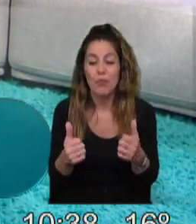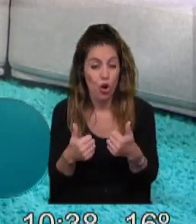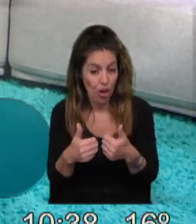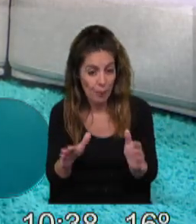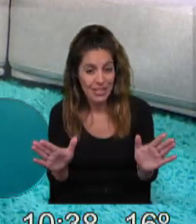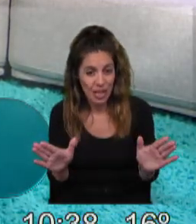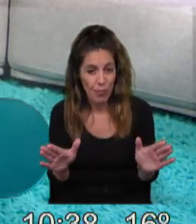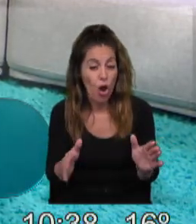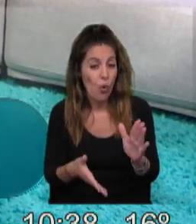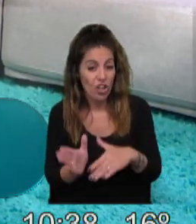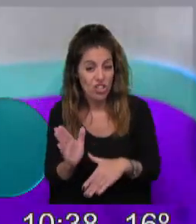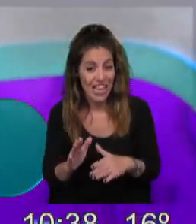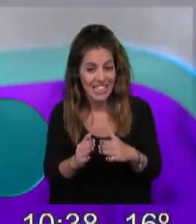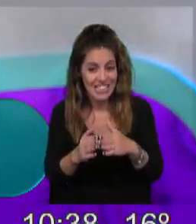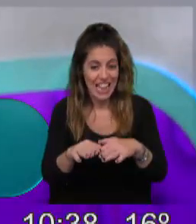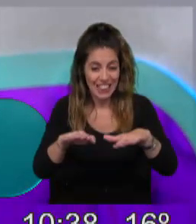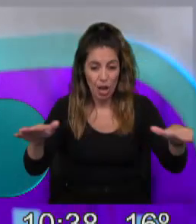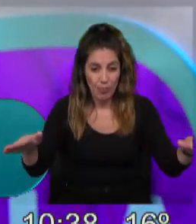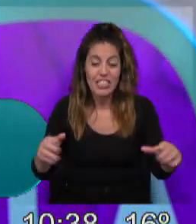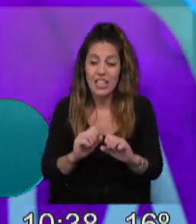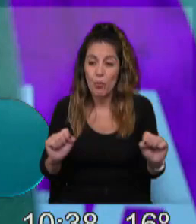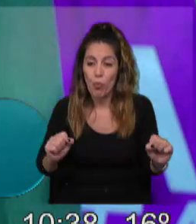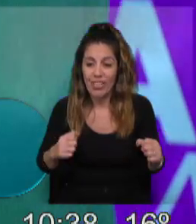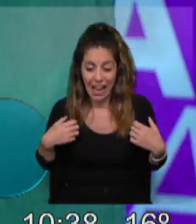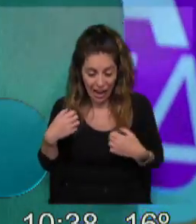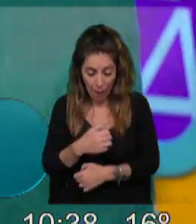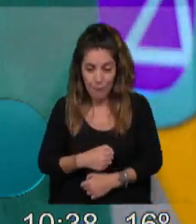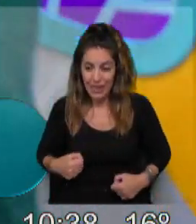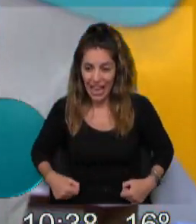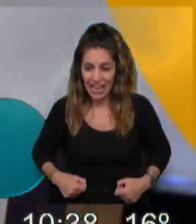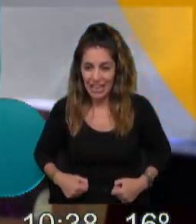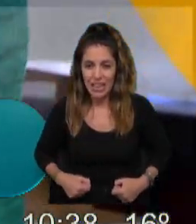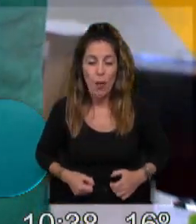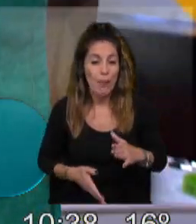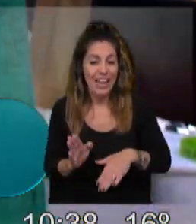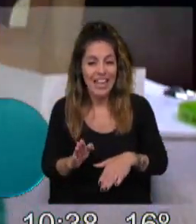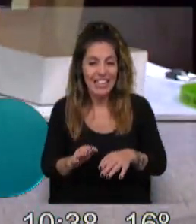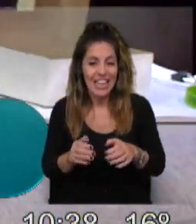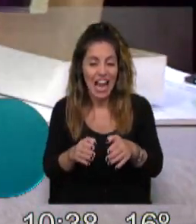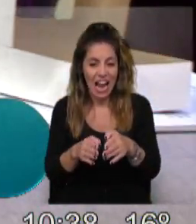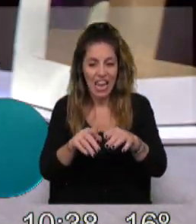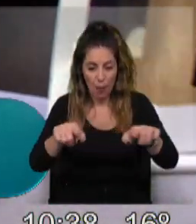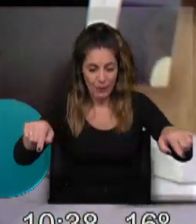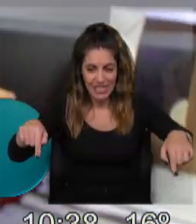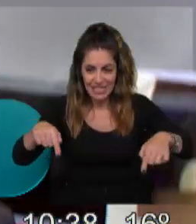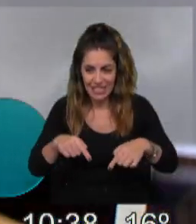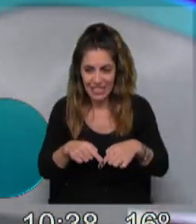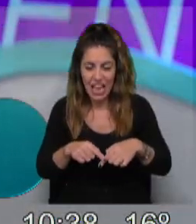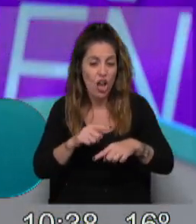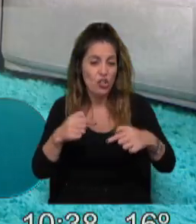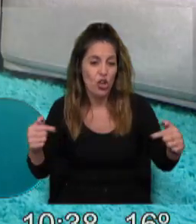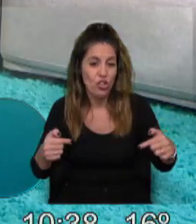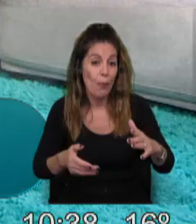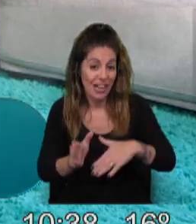Que son para cuando salís de la playa, te podés cambiar el traje, también para ir a la piscina. Es como... productos clásicos para la gente para que salir está de la ducha.